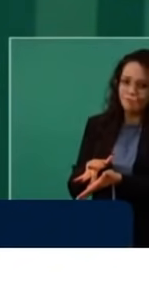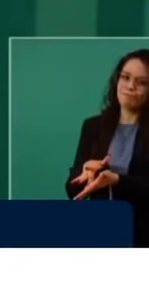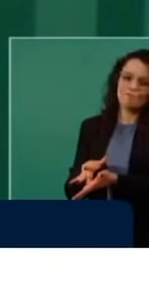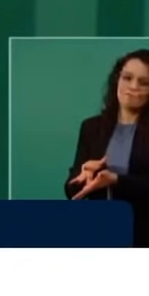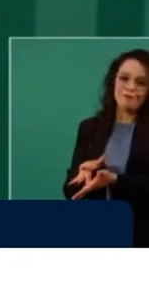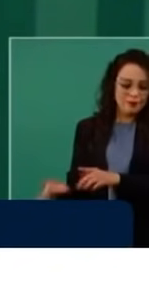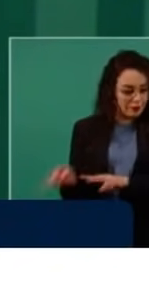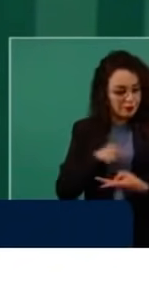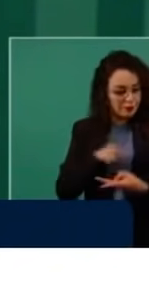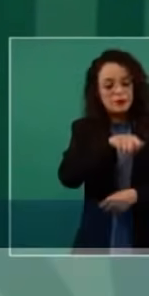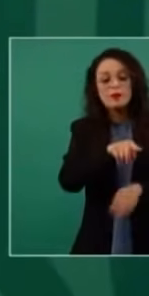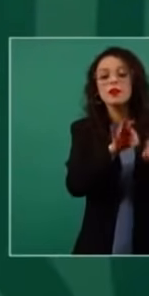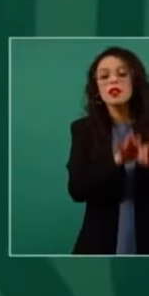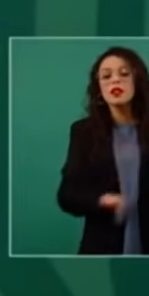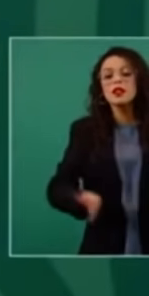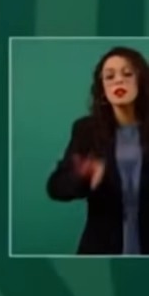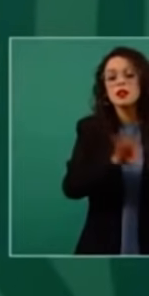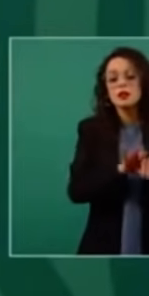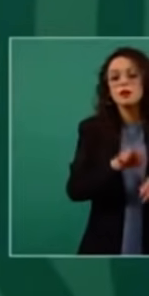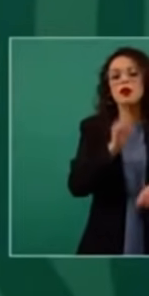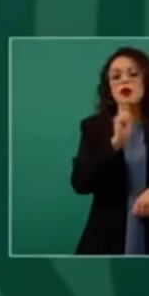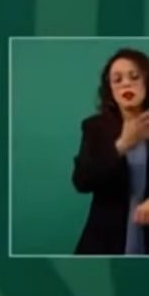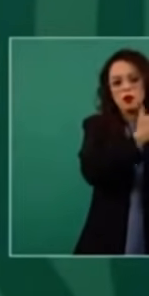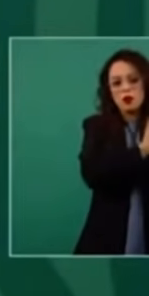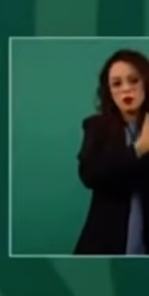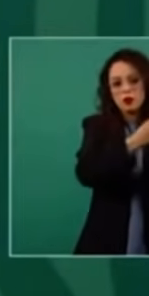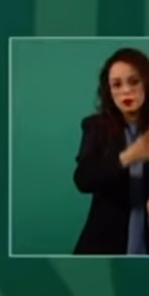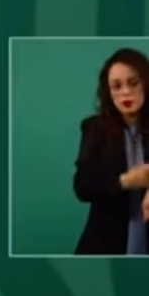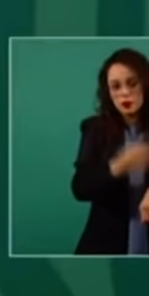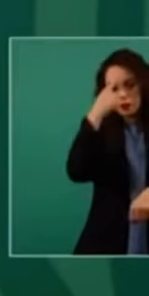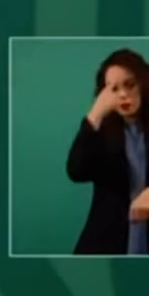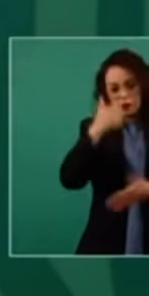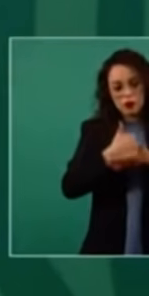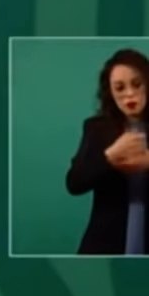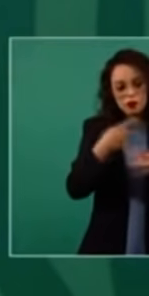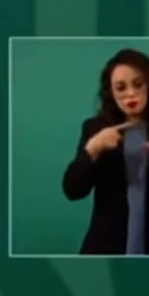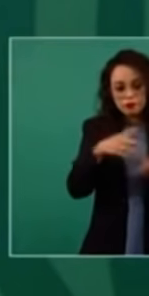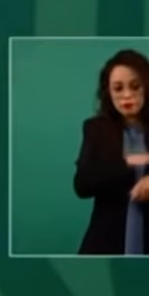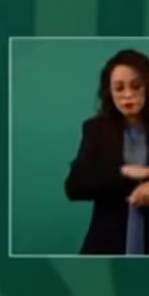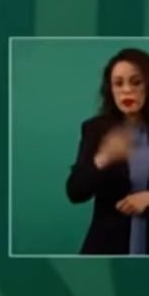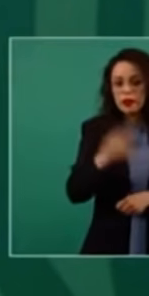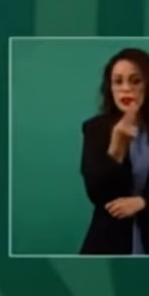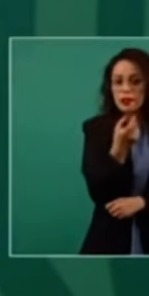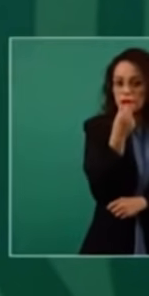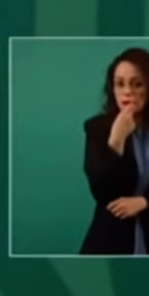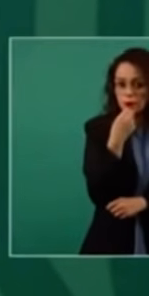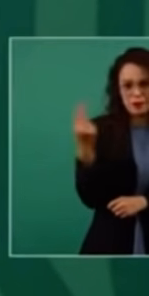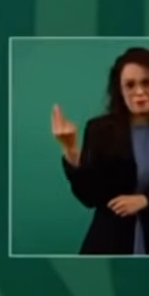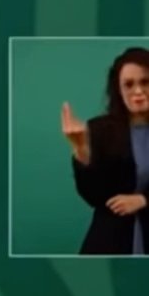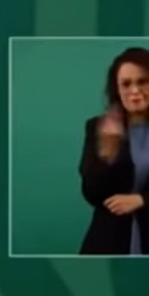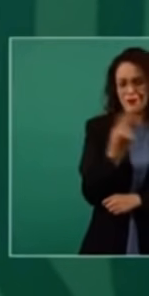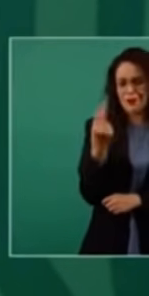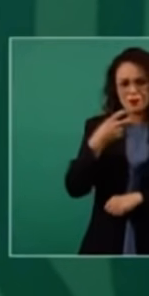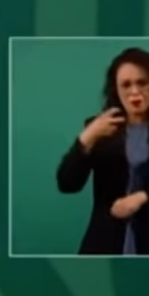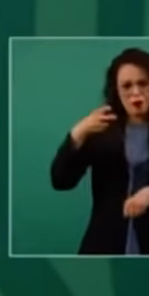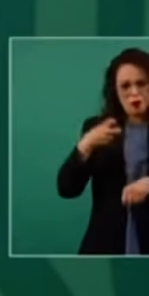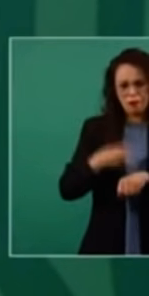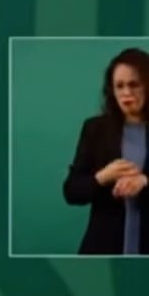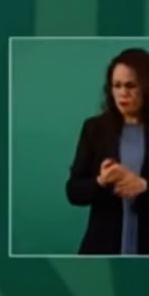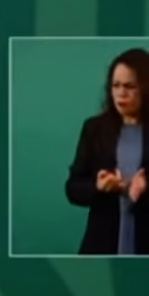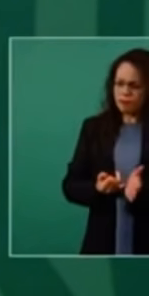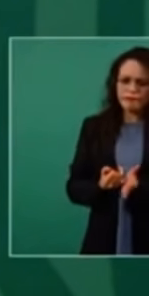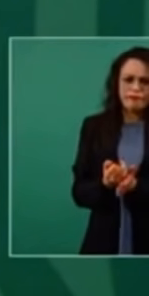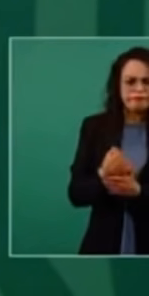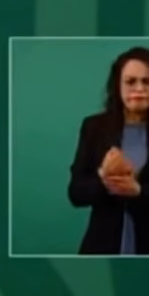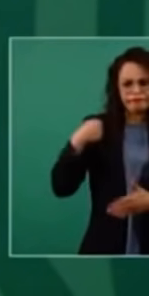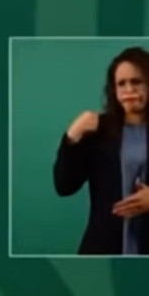Muchísimas gracias, Eli. Ahí está el presidente. La verdad que es un maestro. Yo aprendí muchísimo en estos casi 3 años ya que lo llevo siguiendo, Eli. Para mí es